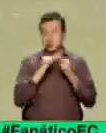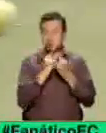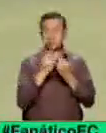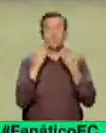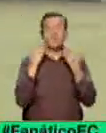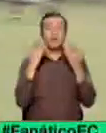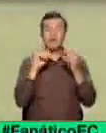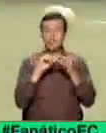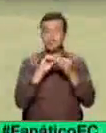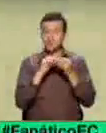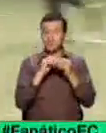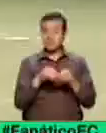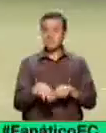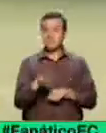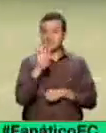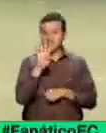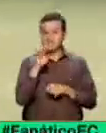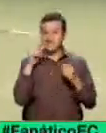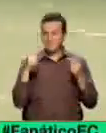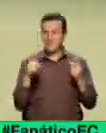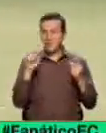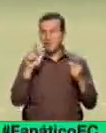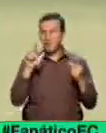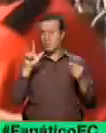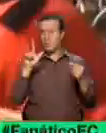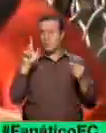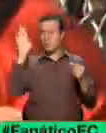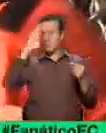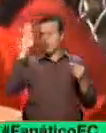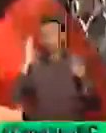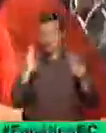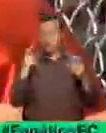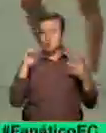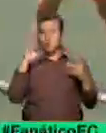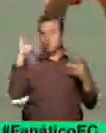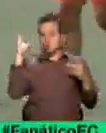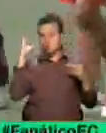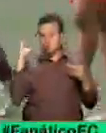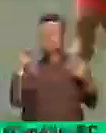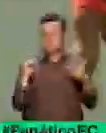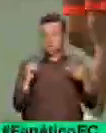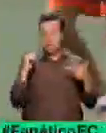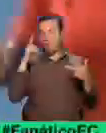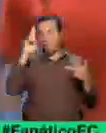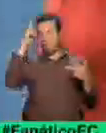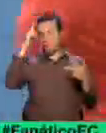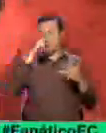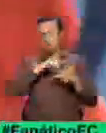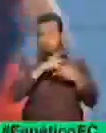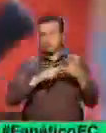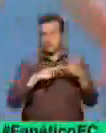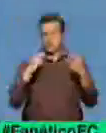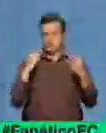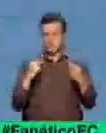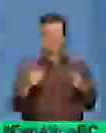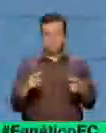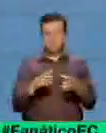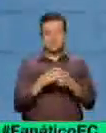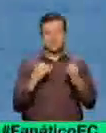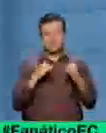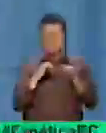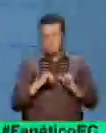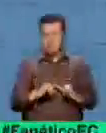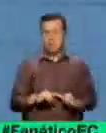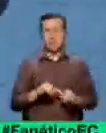está en el grupo A, junto al Audax del país carioca, Huila de Colombia y Peñarol de Uruguay. Las jugadoras continúan con